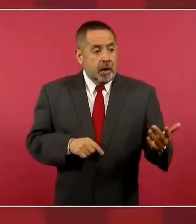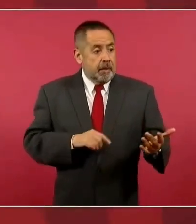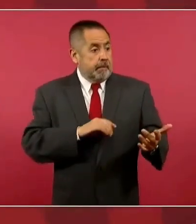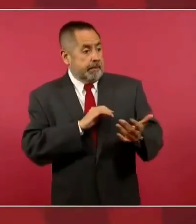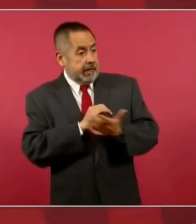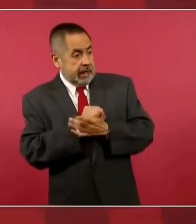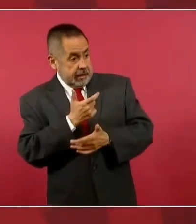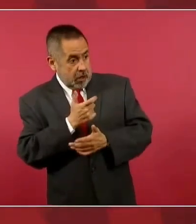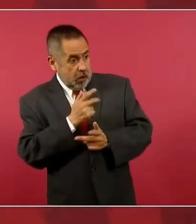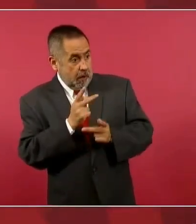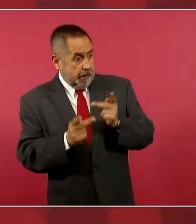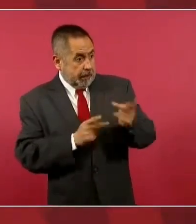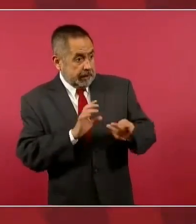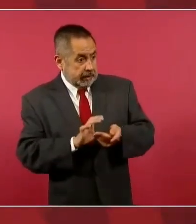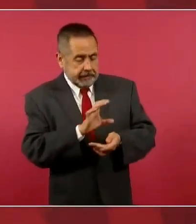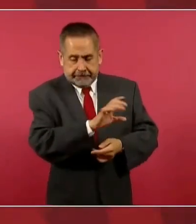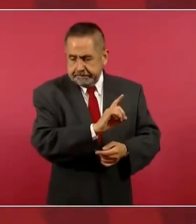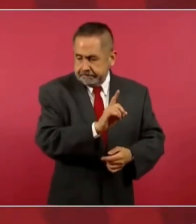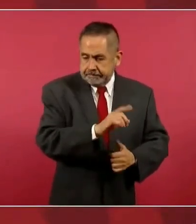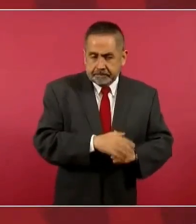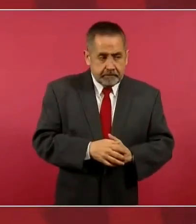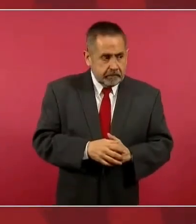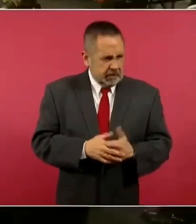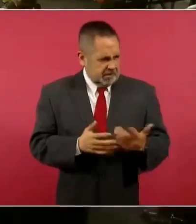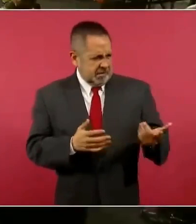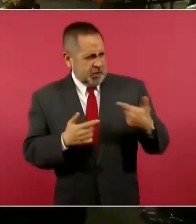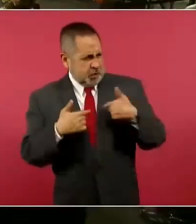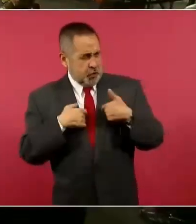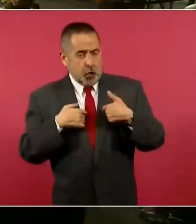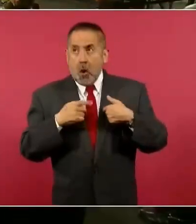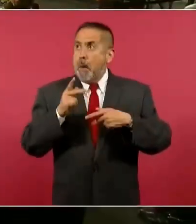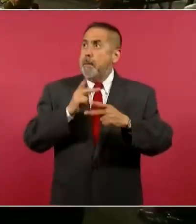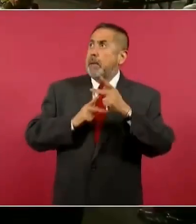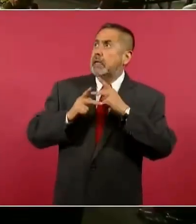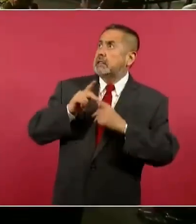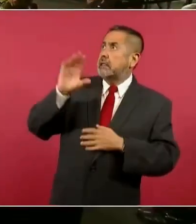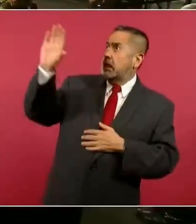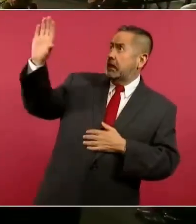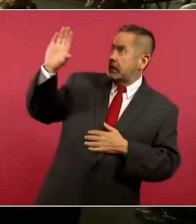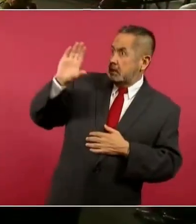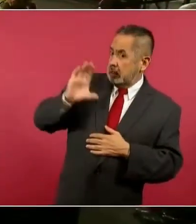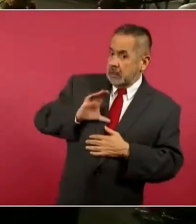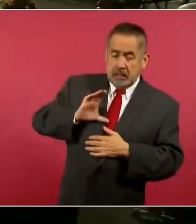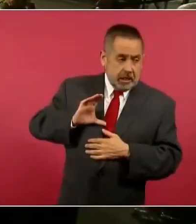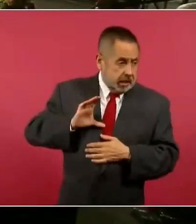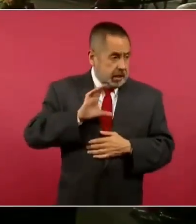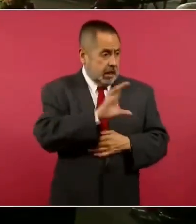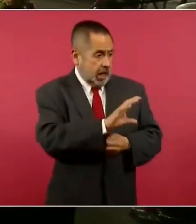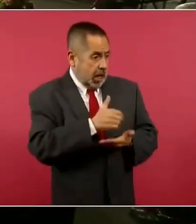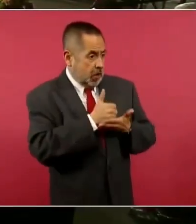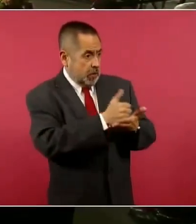dinero, que nos endeudáramos para rescatar a los de arriba.